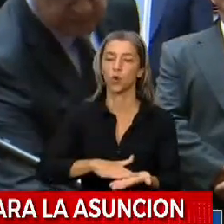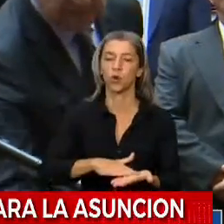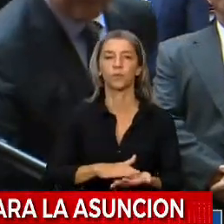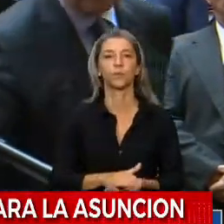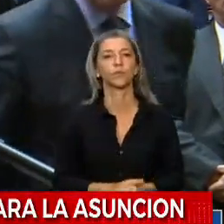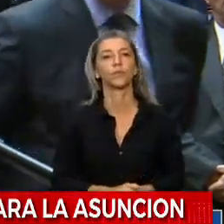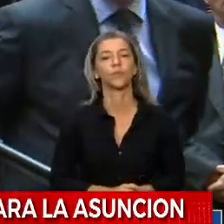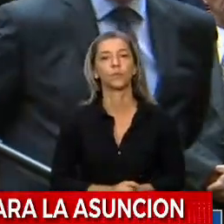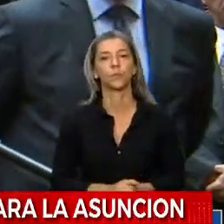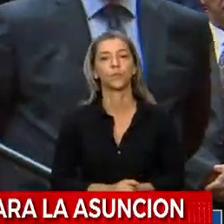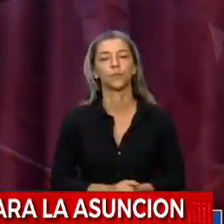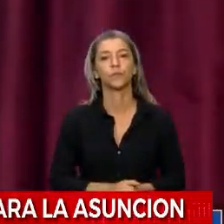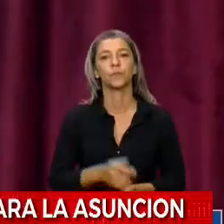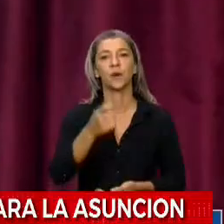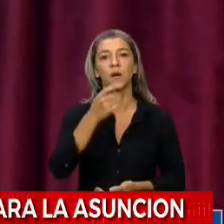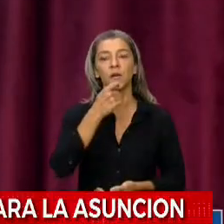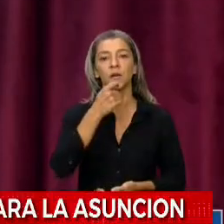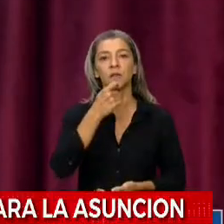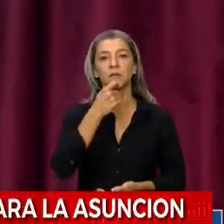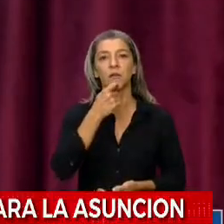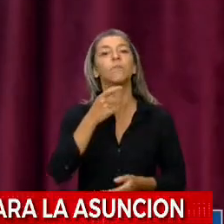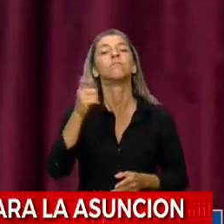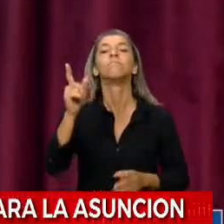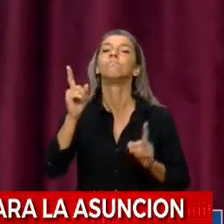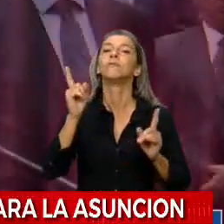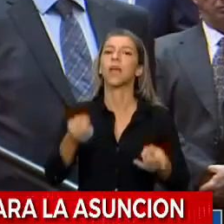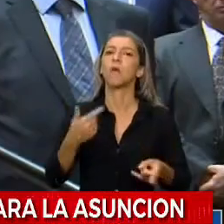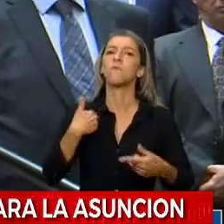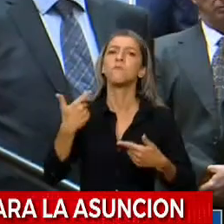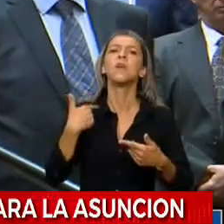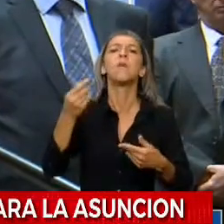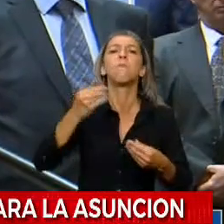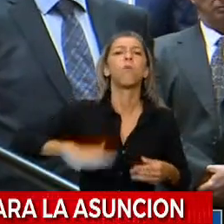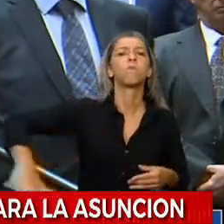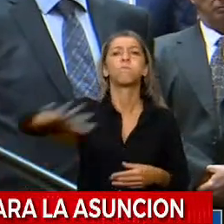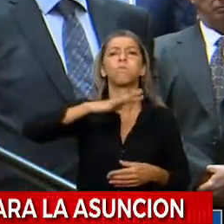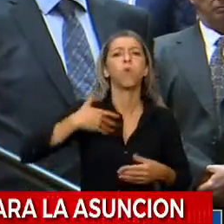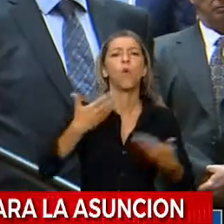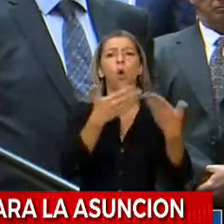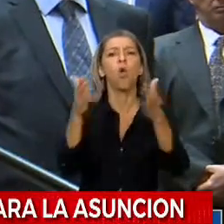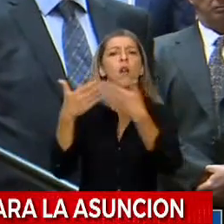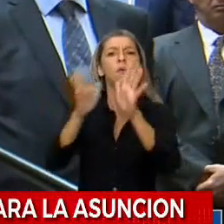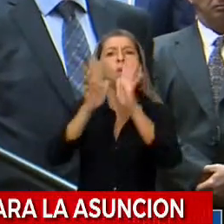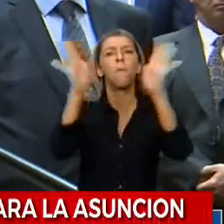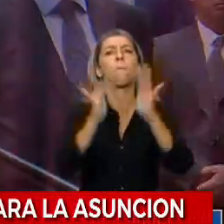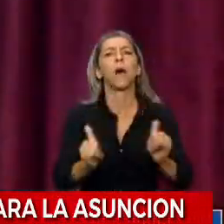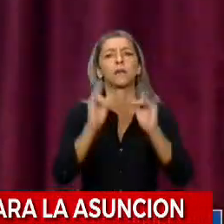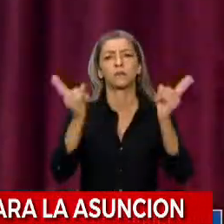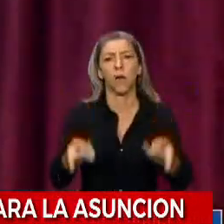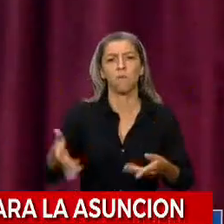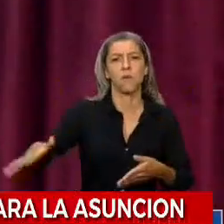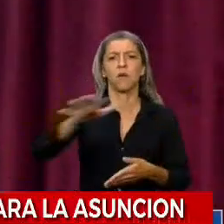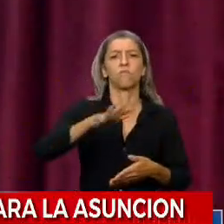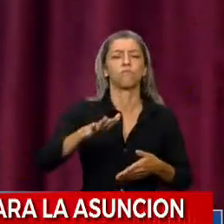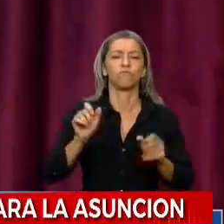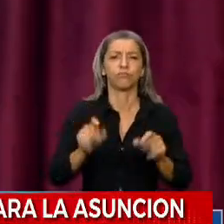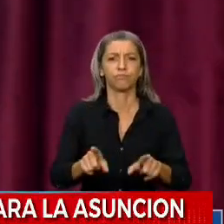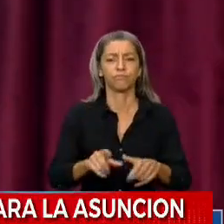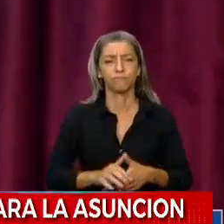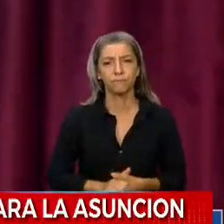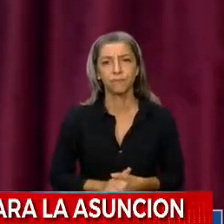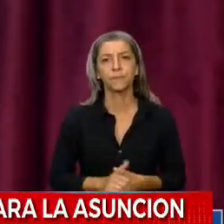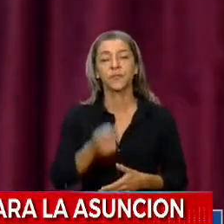Sí, juro. Si así lo hiciera. Y por la libertad de todos los pueblos y la paz de todos los pueblos. Si así